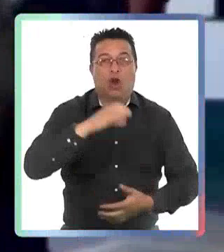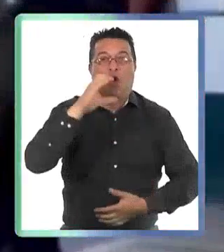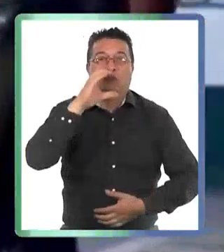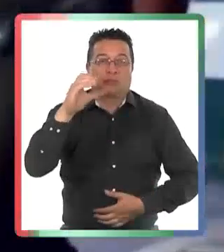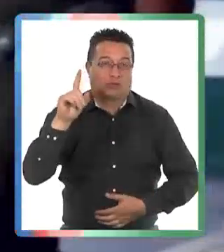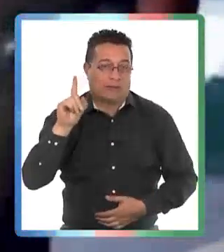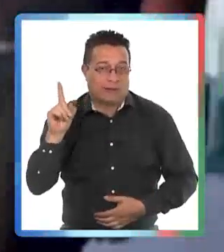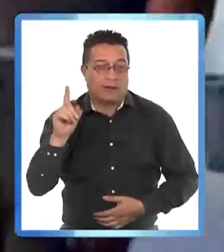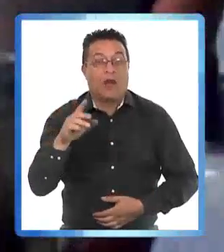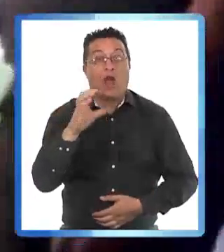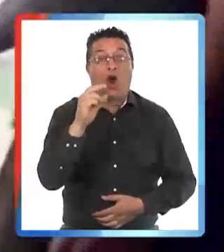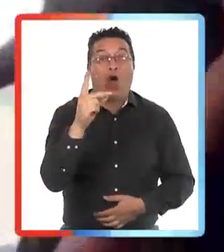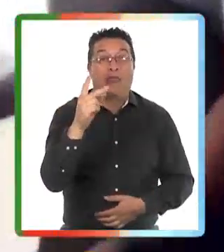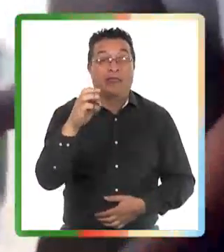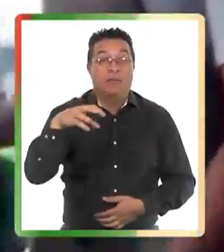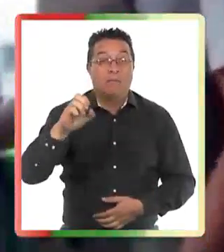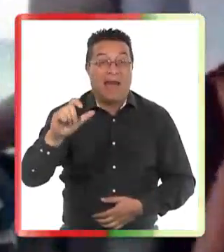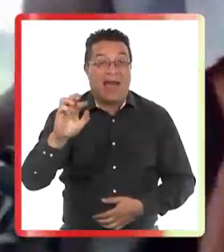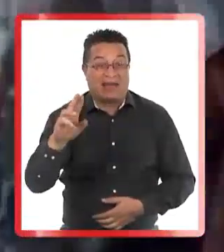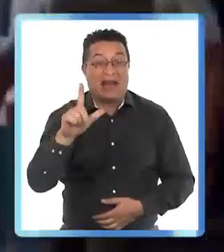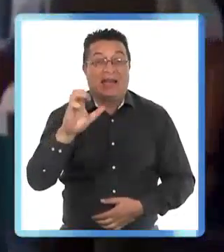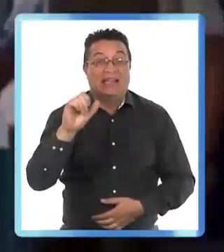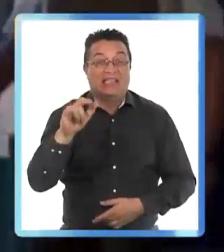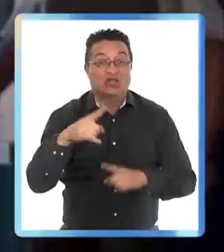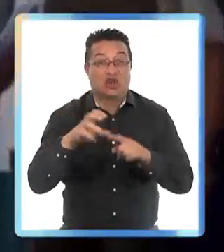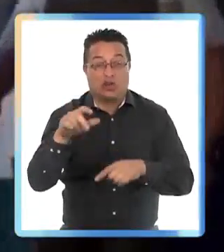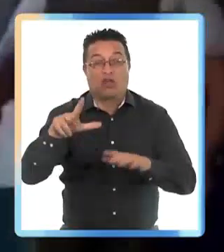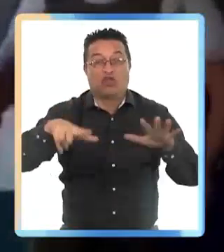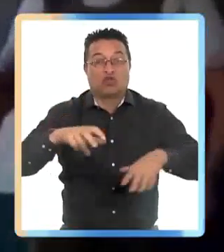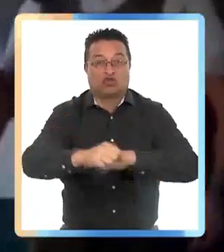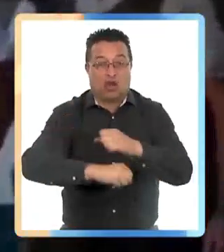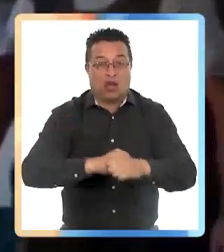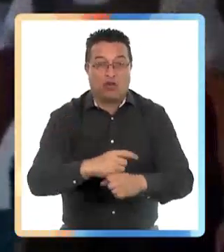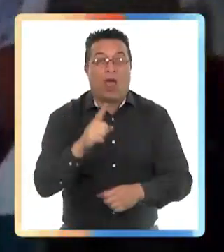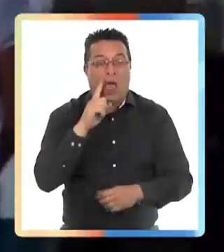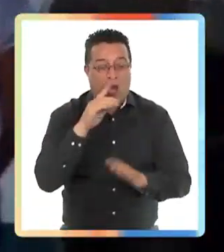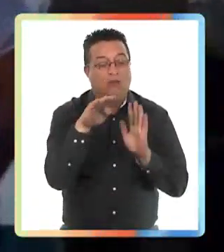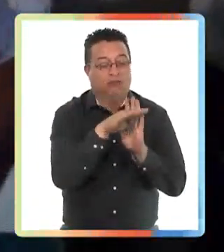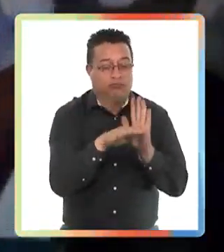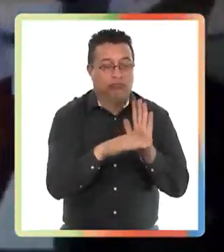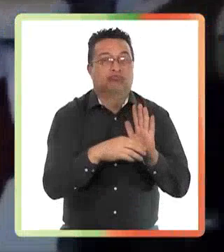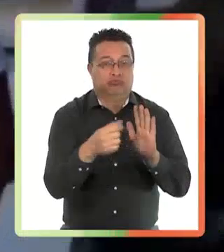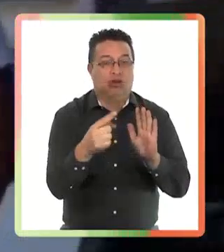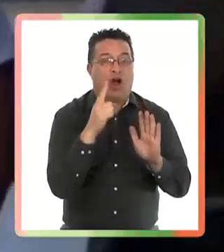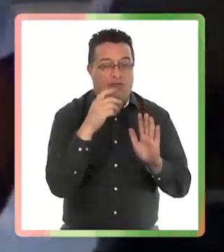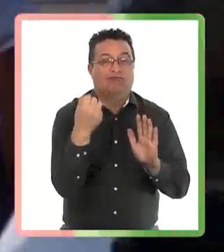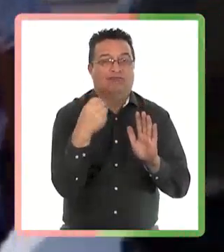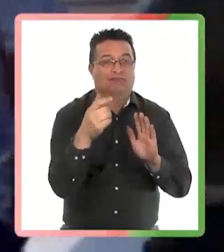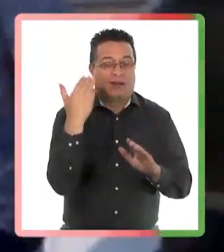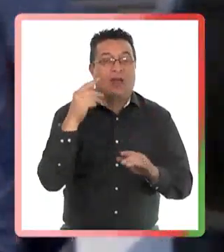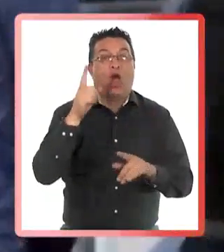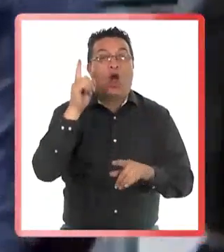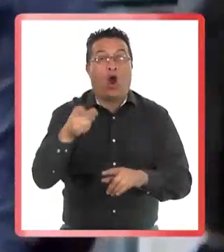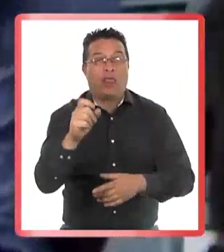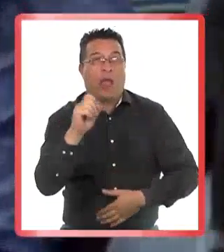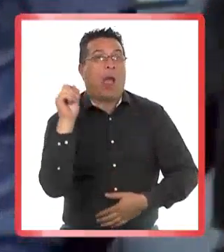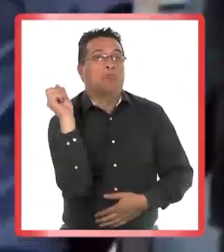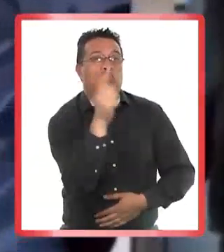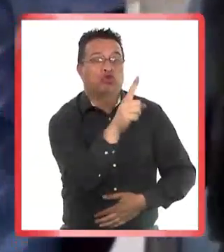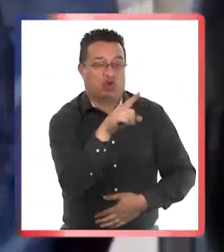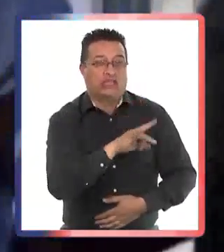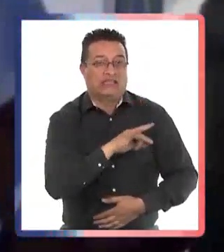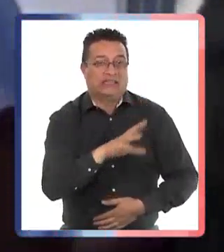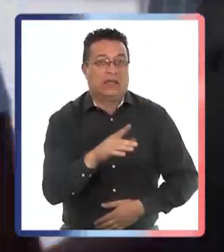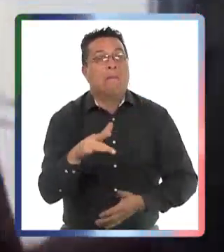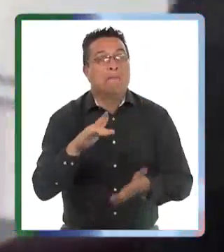por microtráfico y porte de armas en Concepción. Y Ovimar Lixion Garcés Briceño, de 18 años, también tenía antecedentes